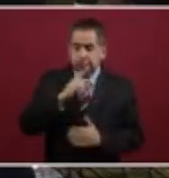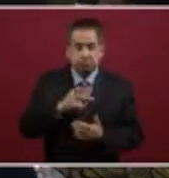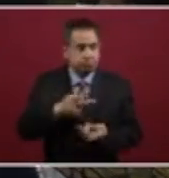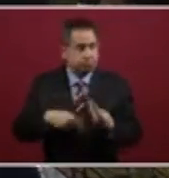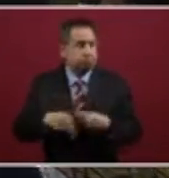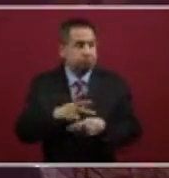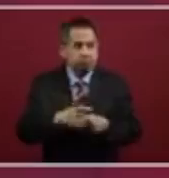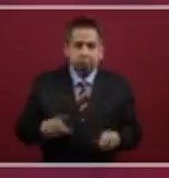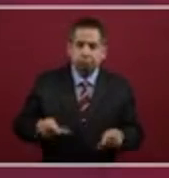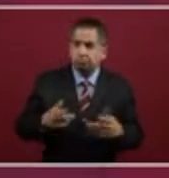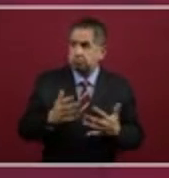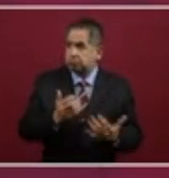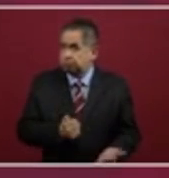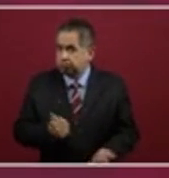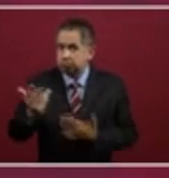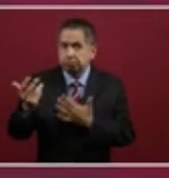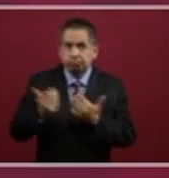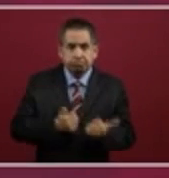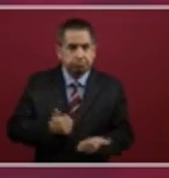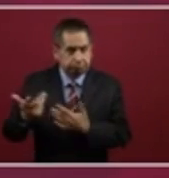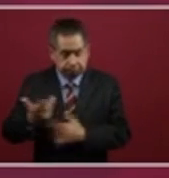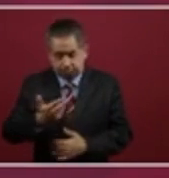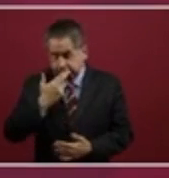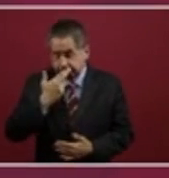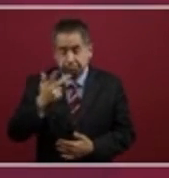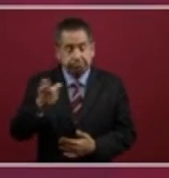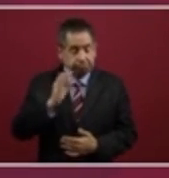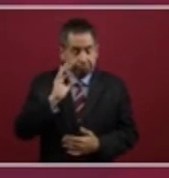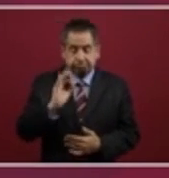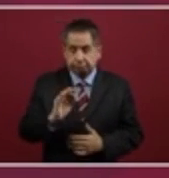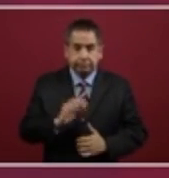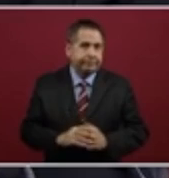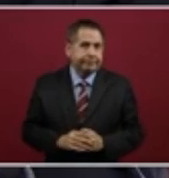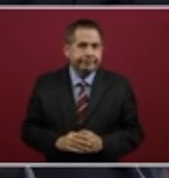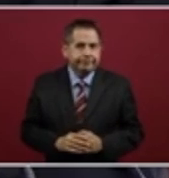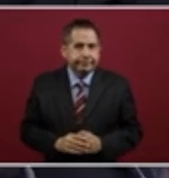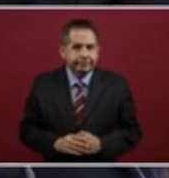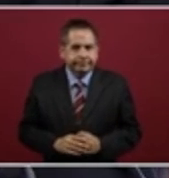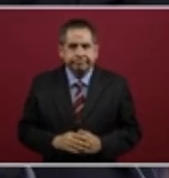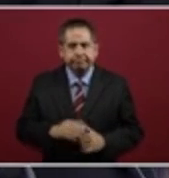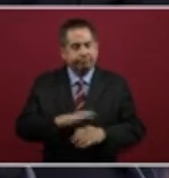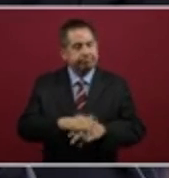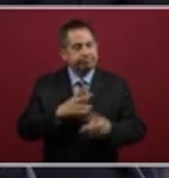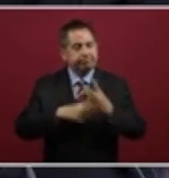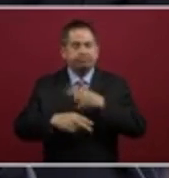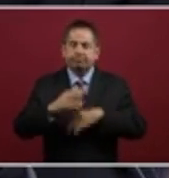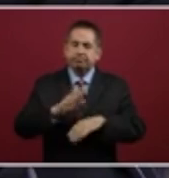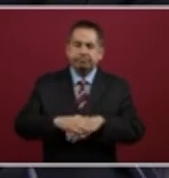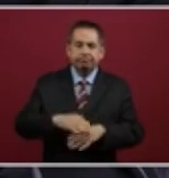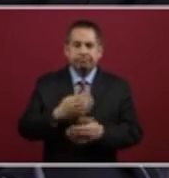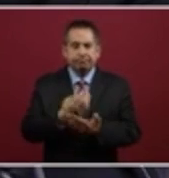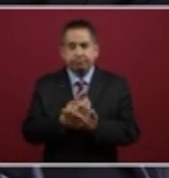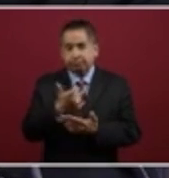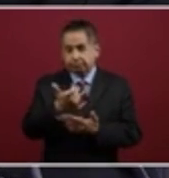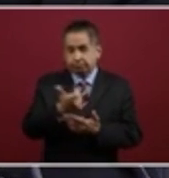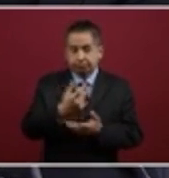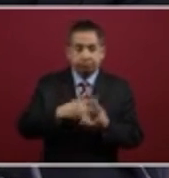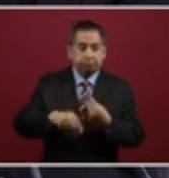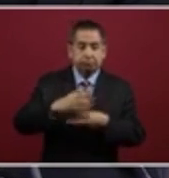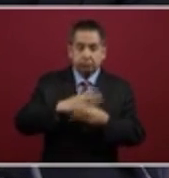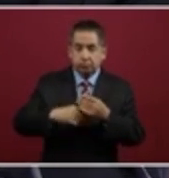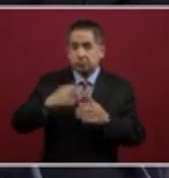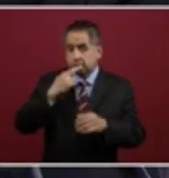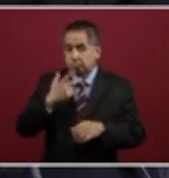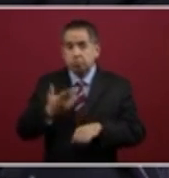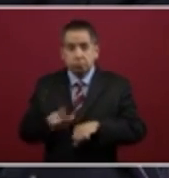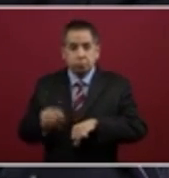de exterior y hay más crecimiento económico, que es el propósito